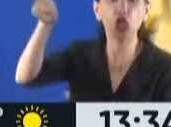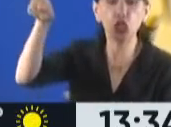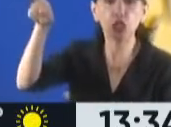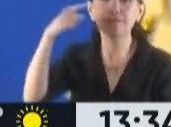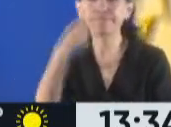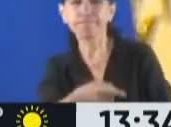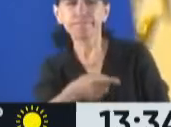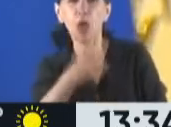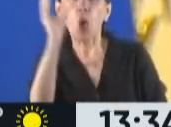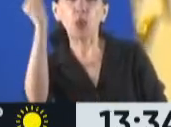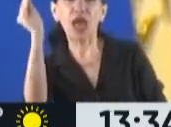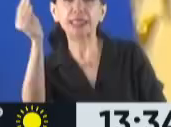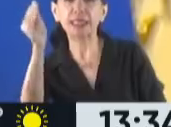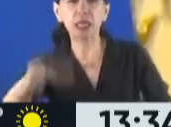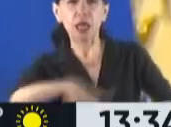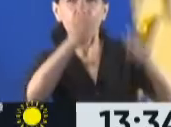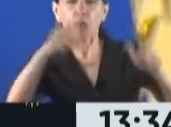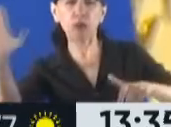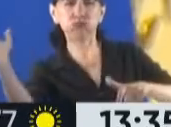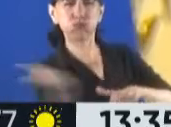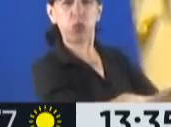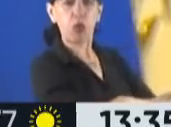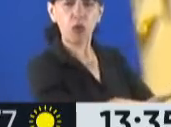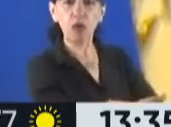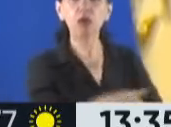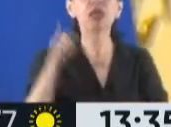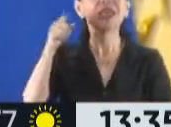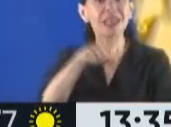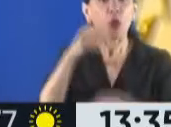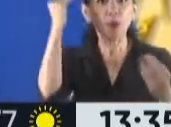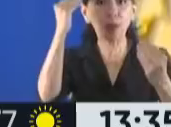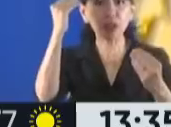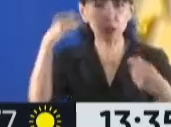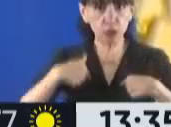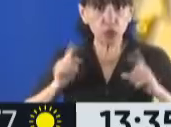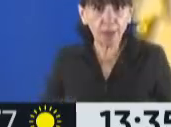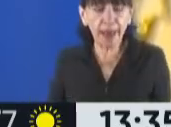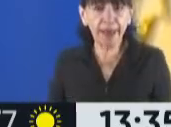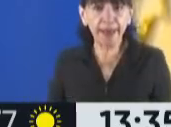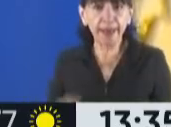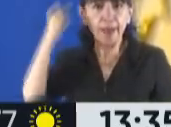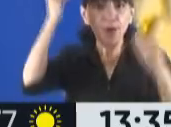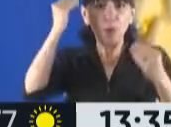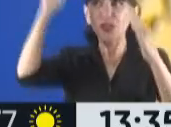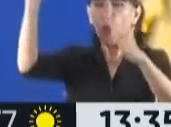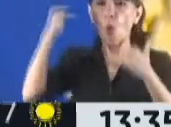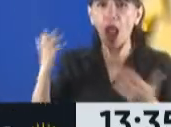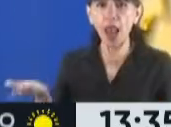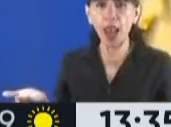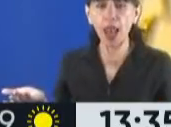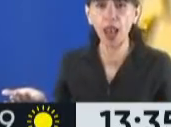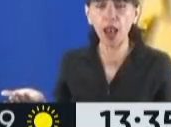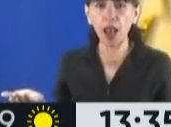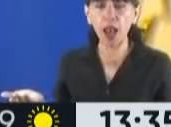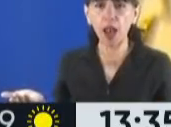Amazonia. Pero esa preocupación que tenía el presidente Macron la tenía también yo. Yo veía con mucha preocupación